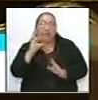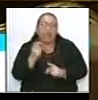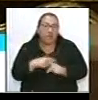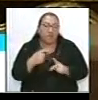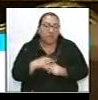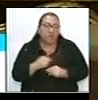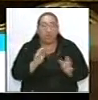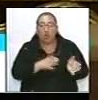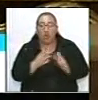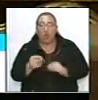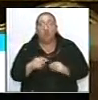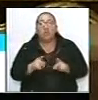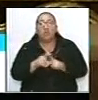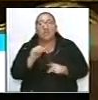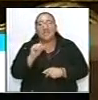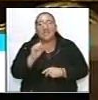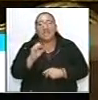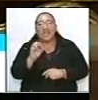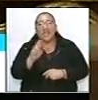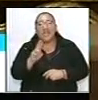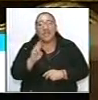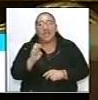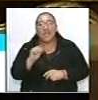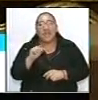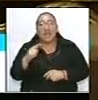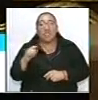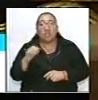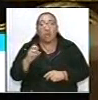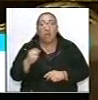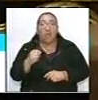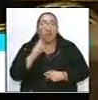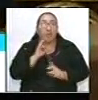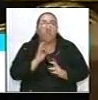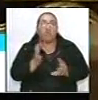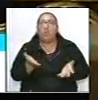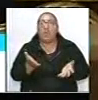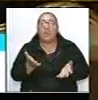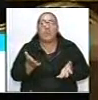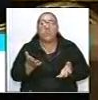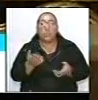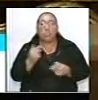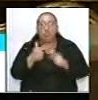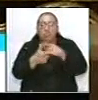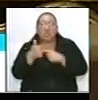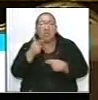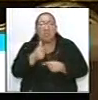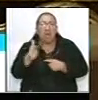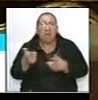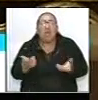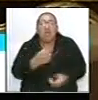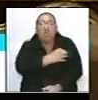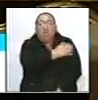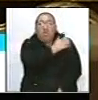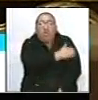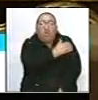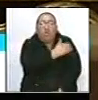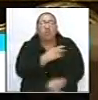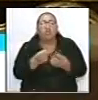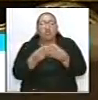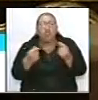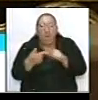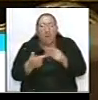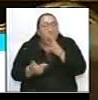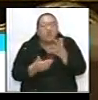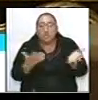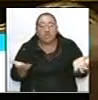El serenazgo integrado con la policía, ¿no? O sea, hay unos efectos que ustedes conocen mejor que nosotros porque son los que viven el tema. Así es